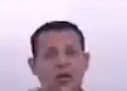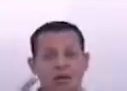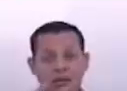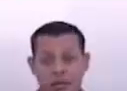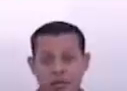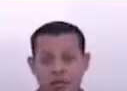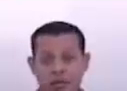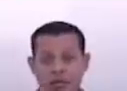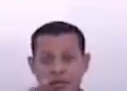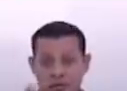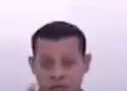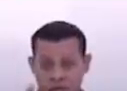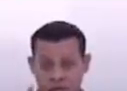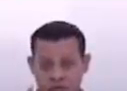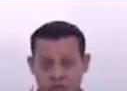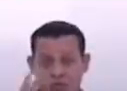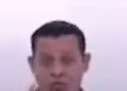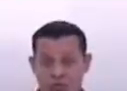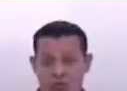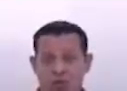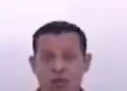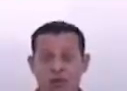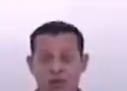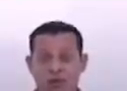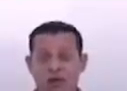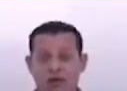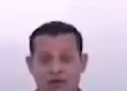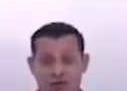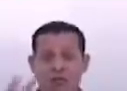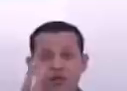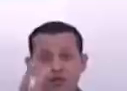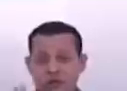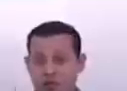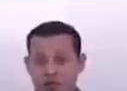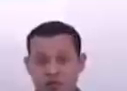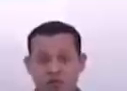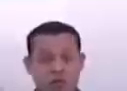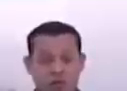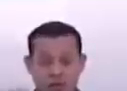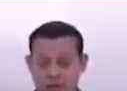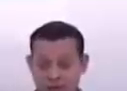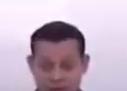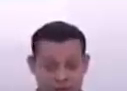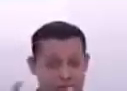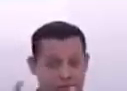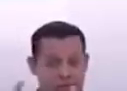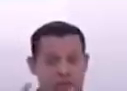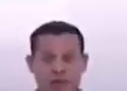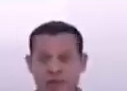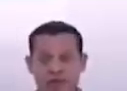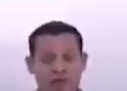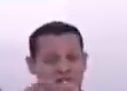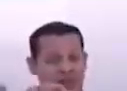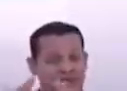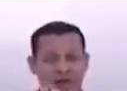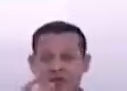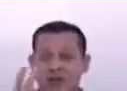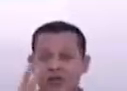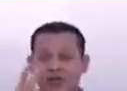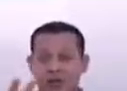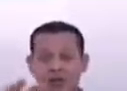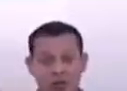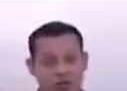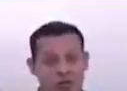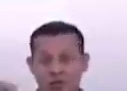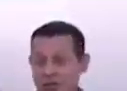El partido político que gobierna tiene una forma de ver las cosas, desde la oposición tenemos otra,